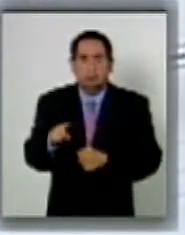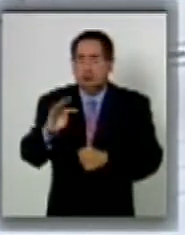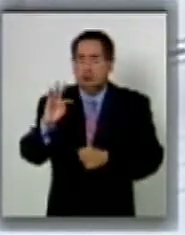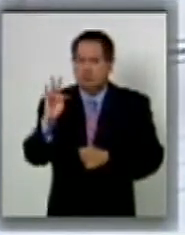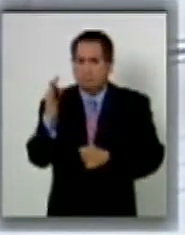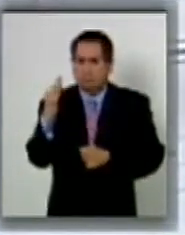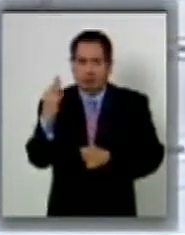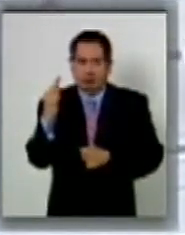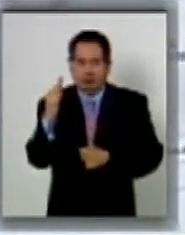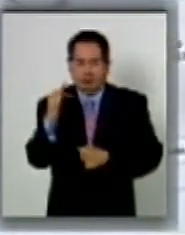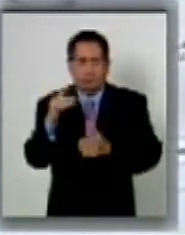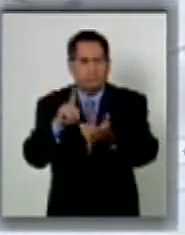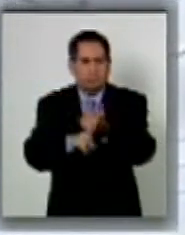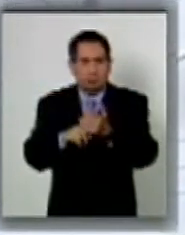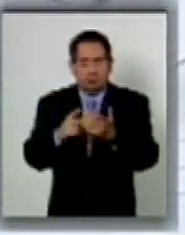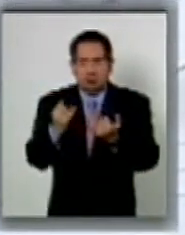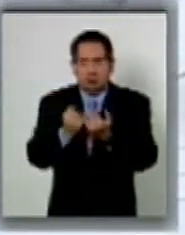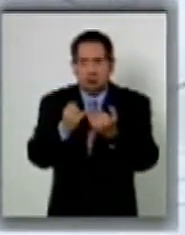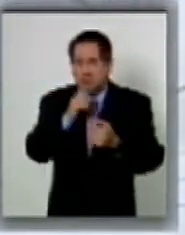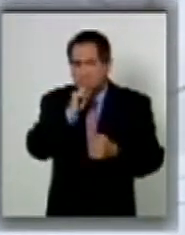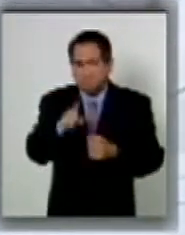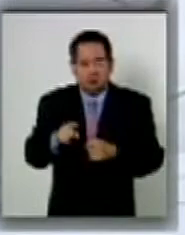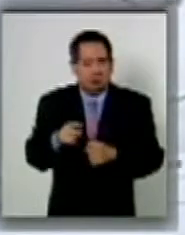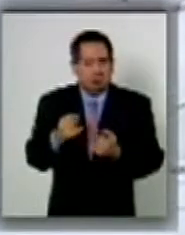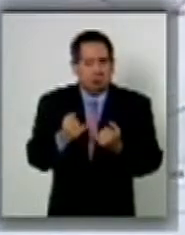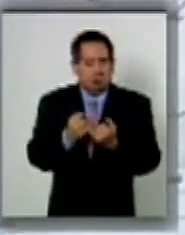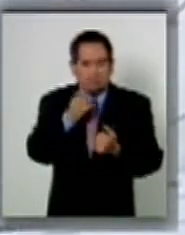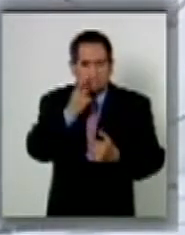Tlanepantla, prácticamente en el mismo sentido.